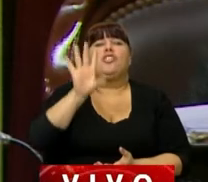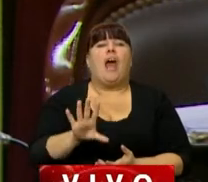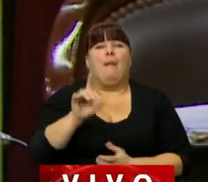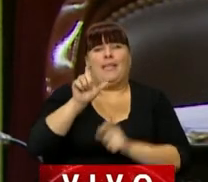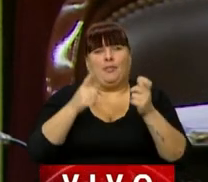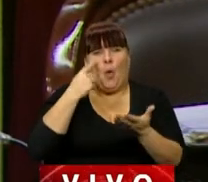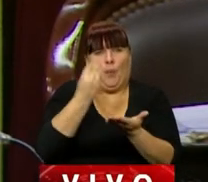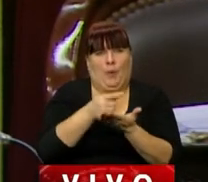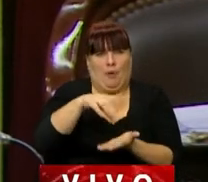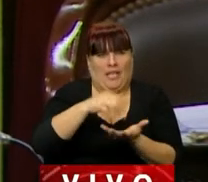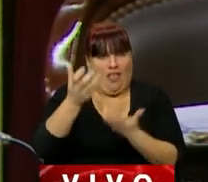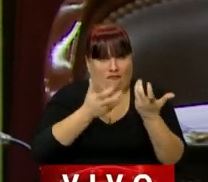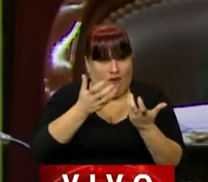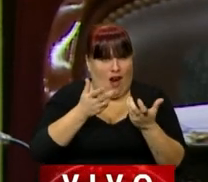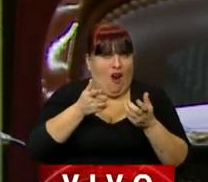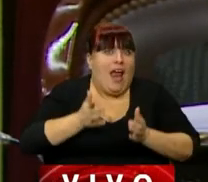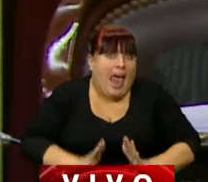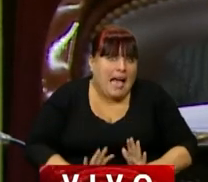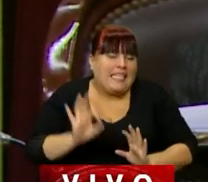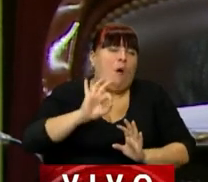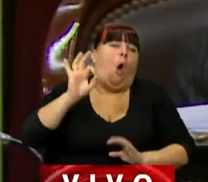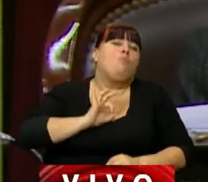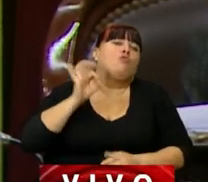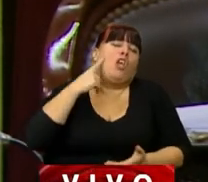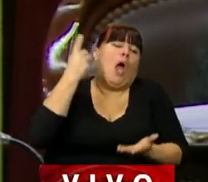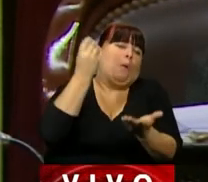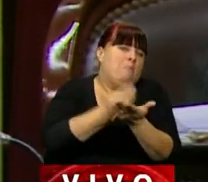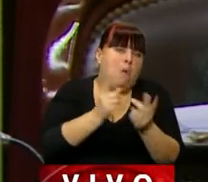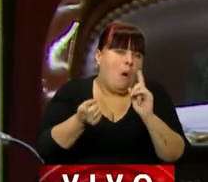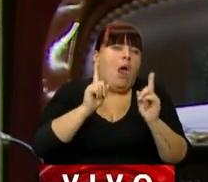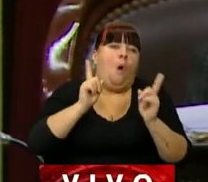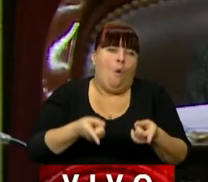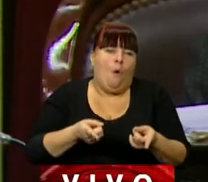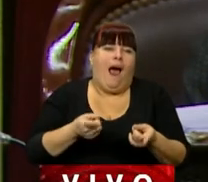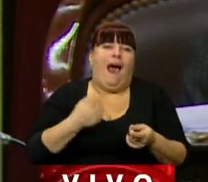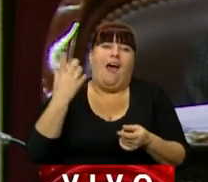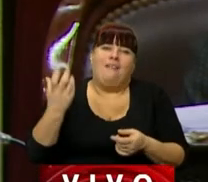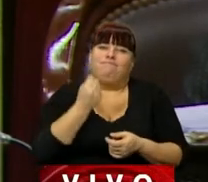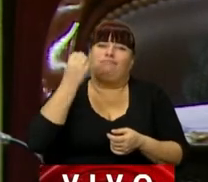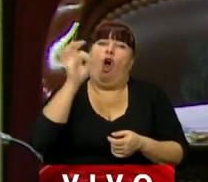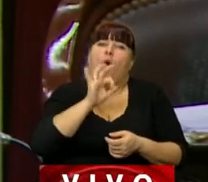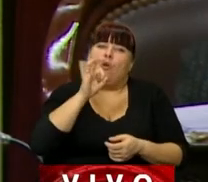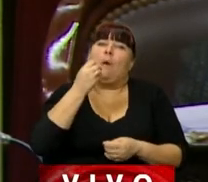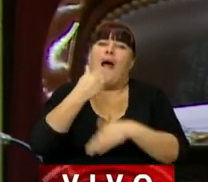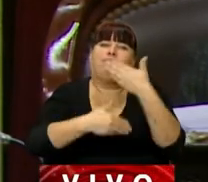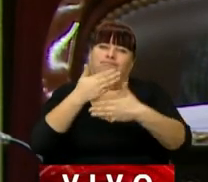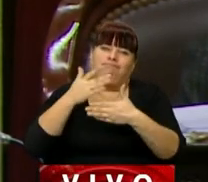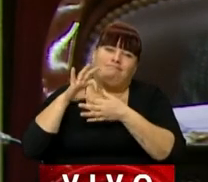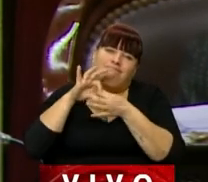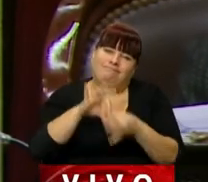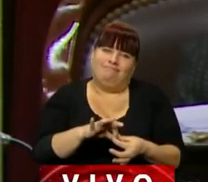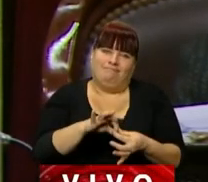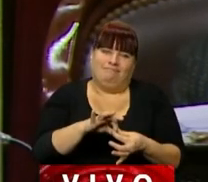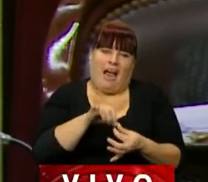los que vivimos ahí, nacidos o desde hace muchos años, tengamos las oportunidades de crecer y de